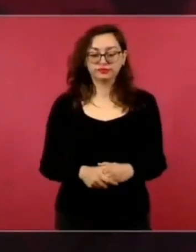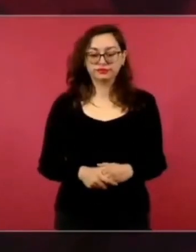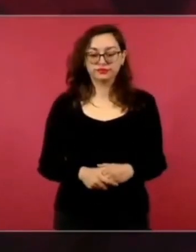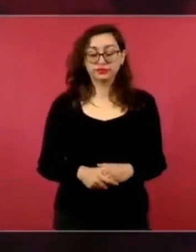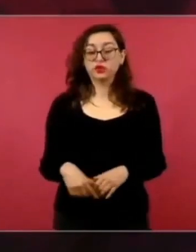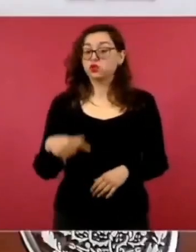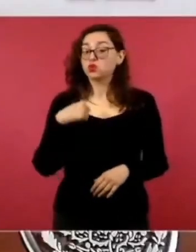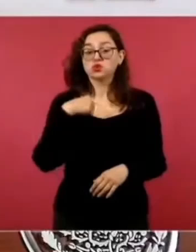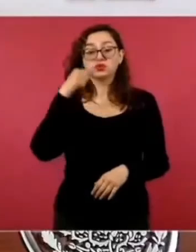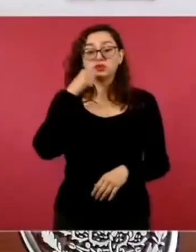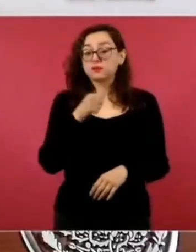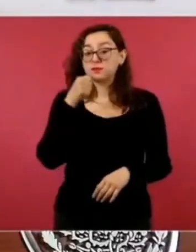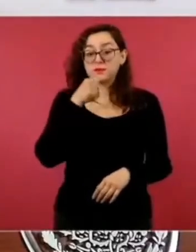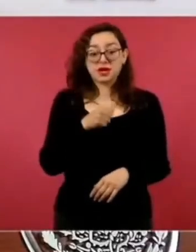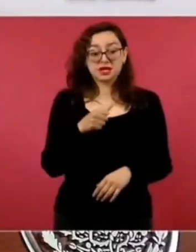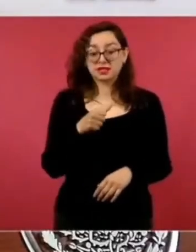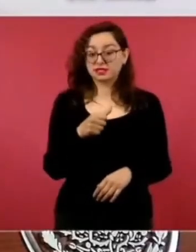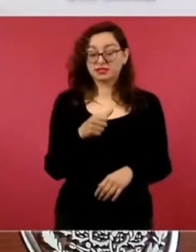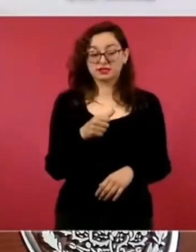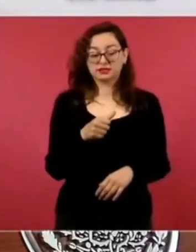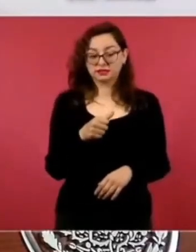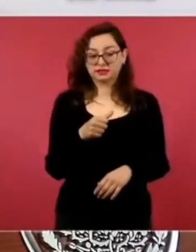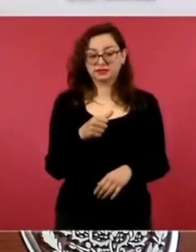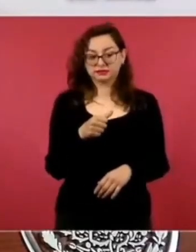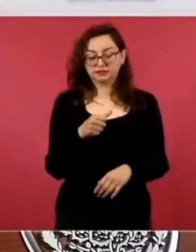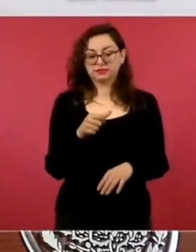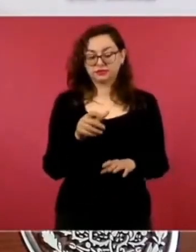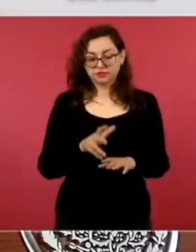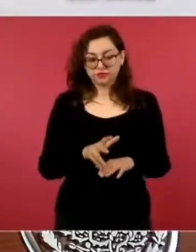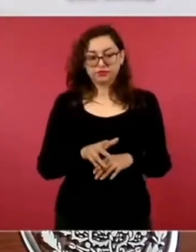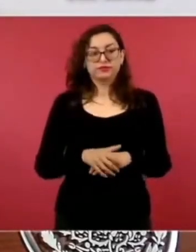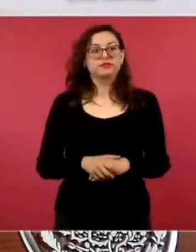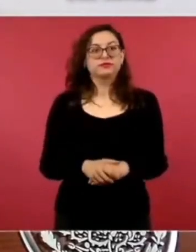Yo siempre he dicho aquí que, y no está mal